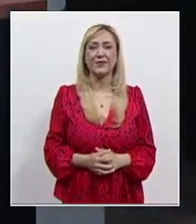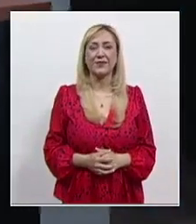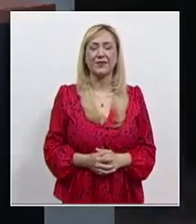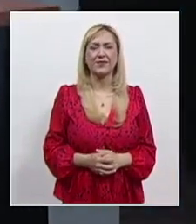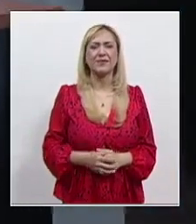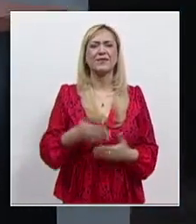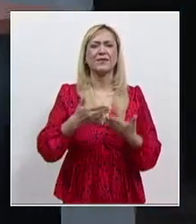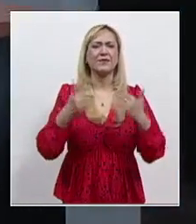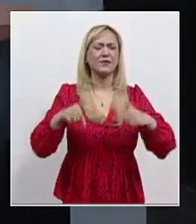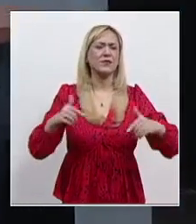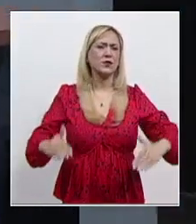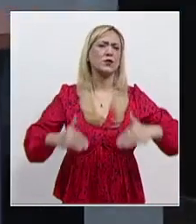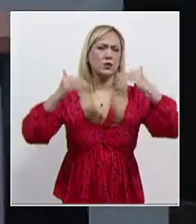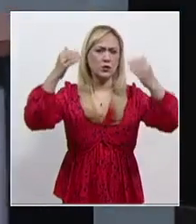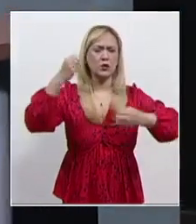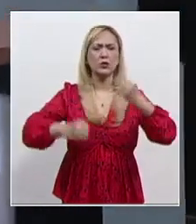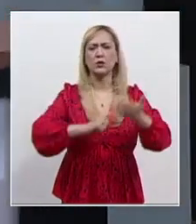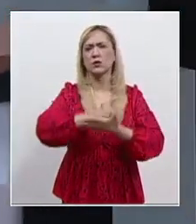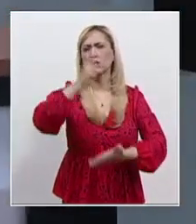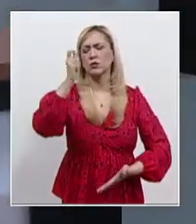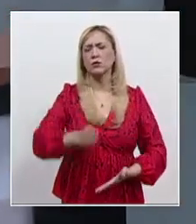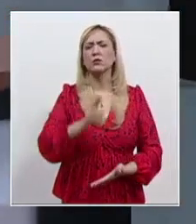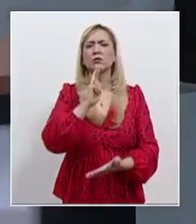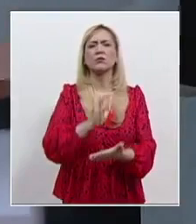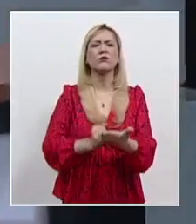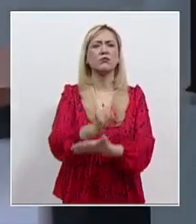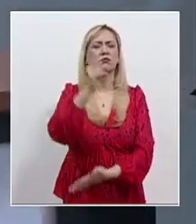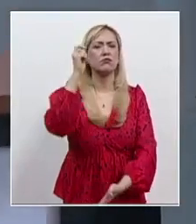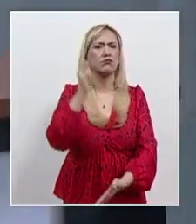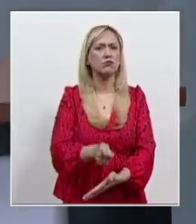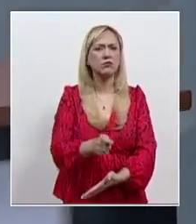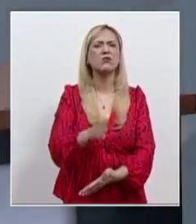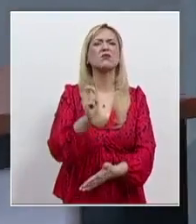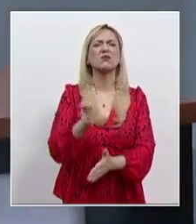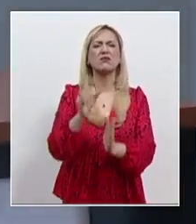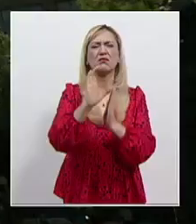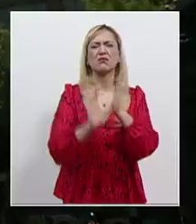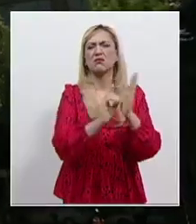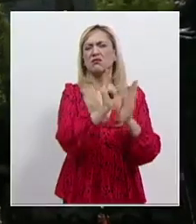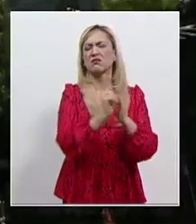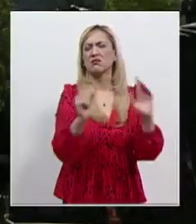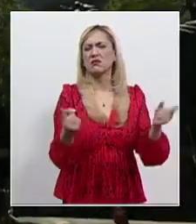La Suprema Corte publicó la sentencia del Pleno en la acción de inconstitucionalidad